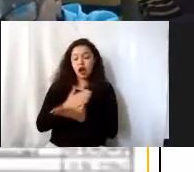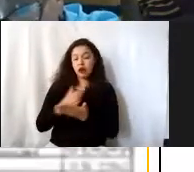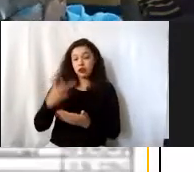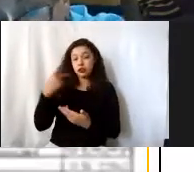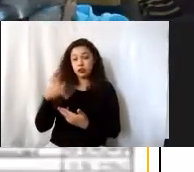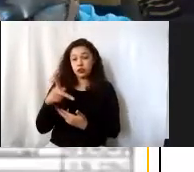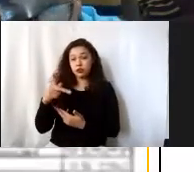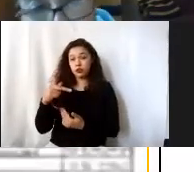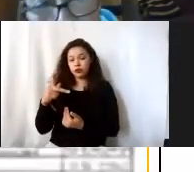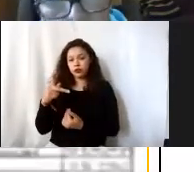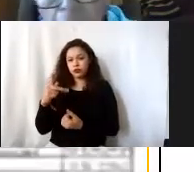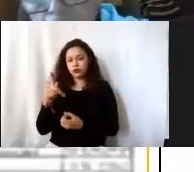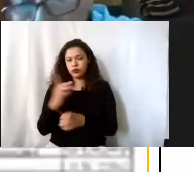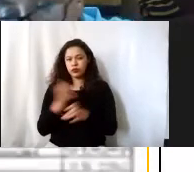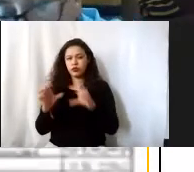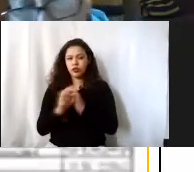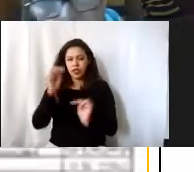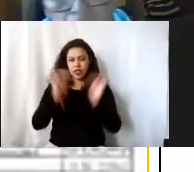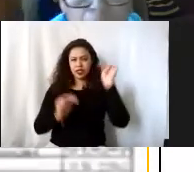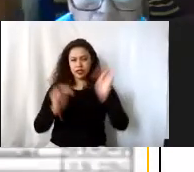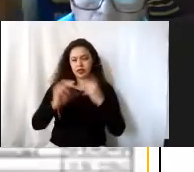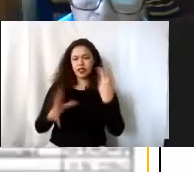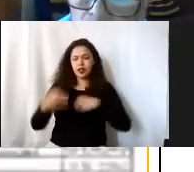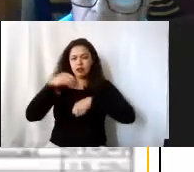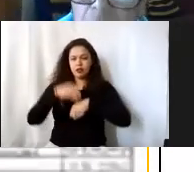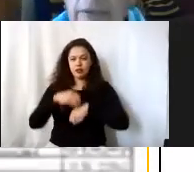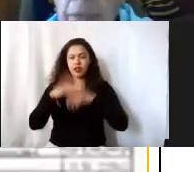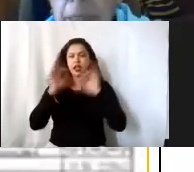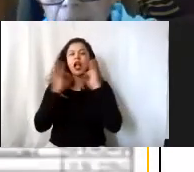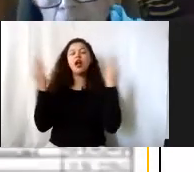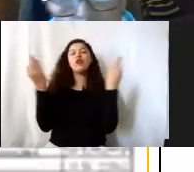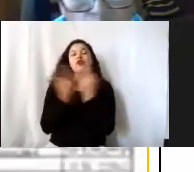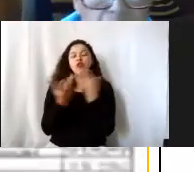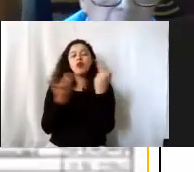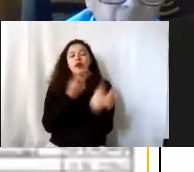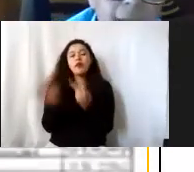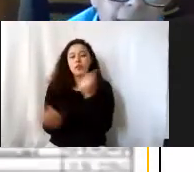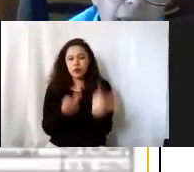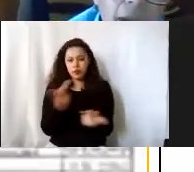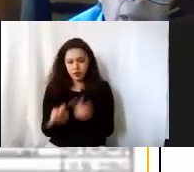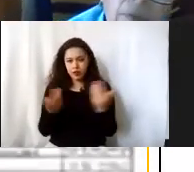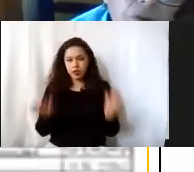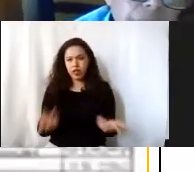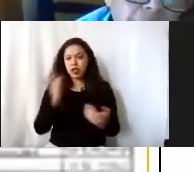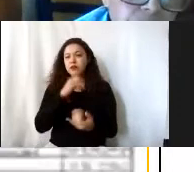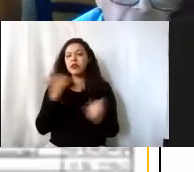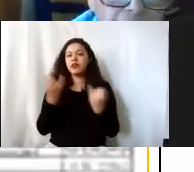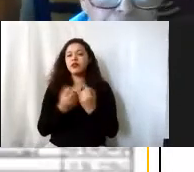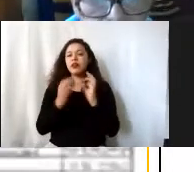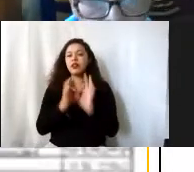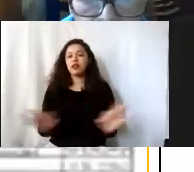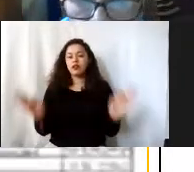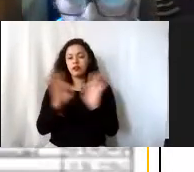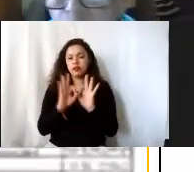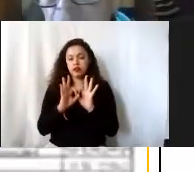las categorías que se van a manejar y la forma en que se van a preguntar, también es importante el formato, o